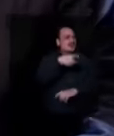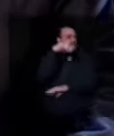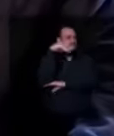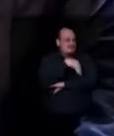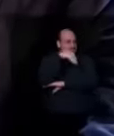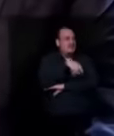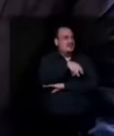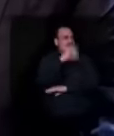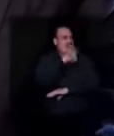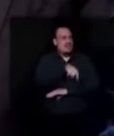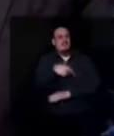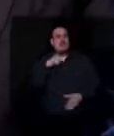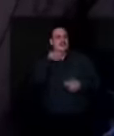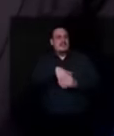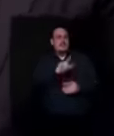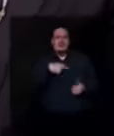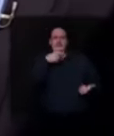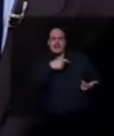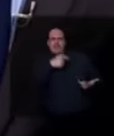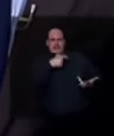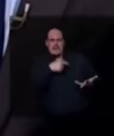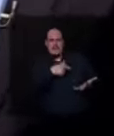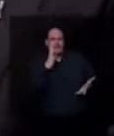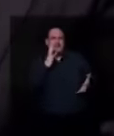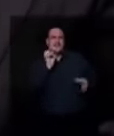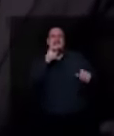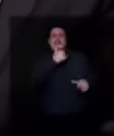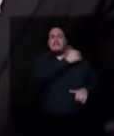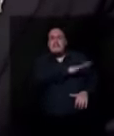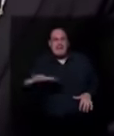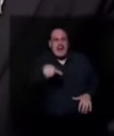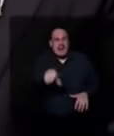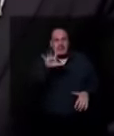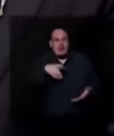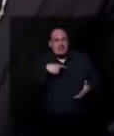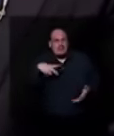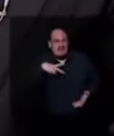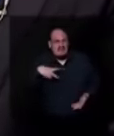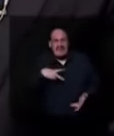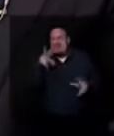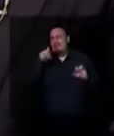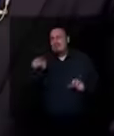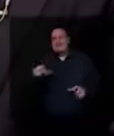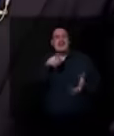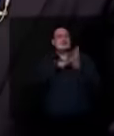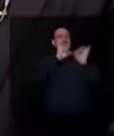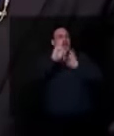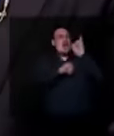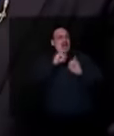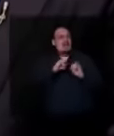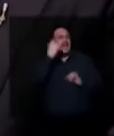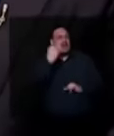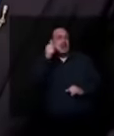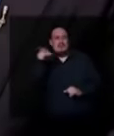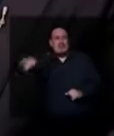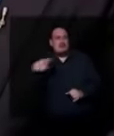hubo, que Milei ahí quiso pegar como una estocada final, que es el tema de la pandemia, que hasta ahora no se había hablado. Retomó el tema salud, porque se